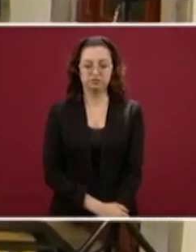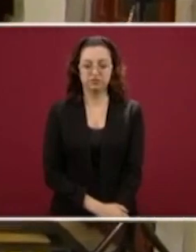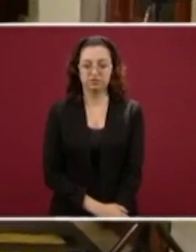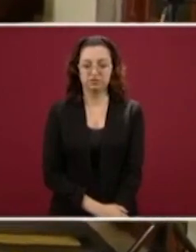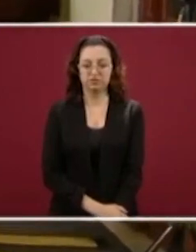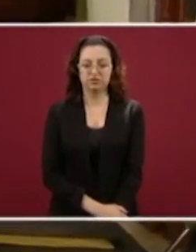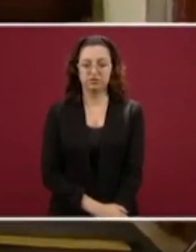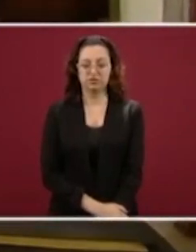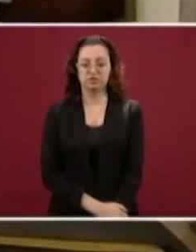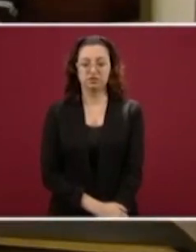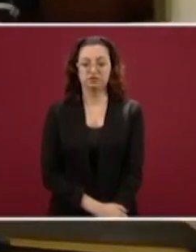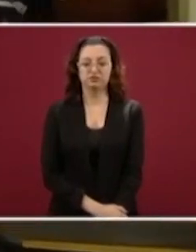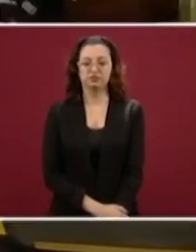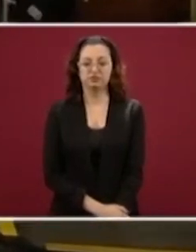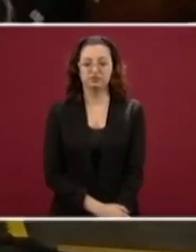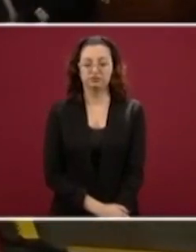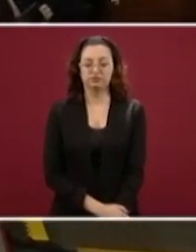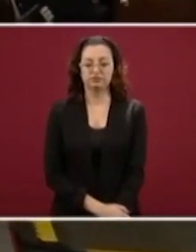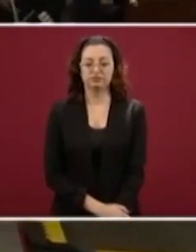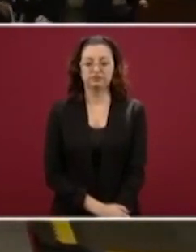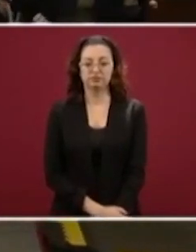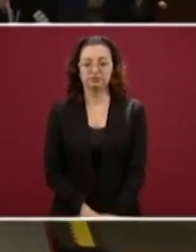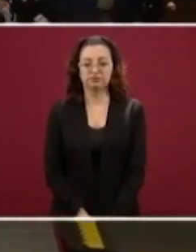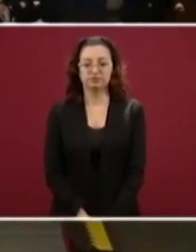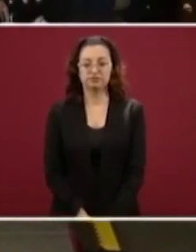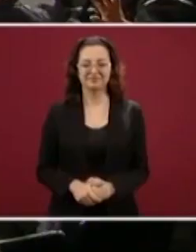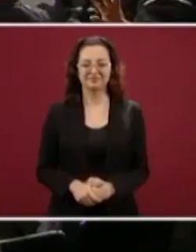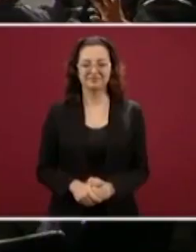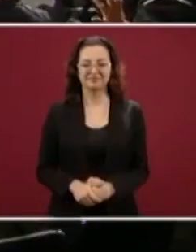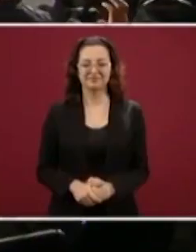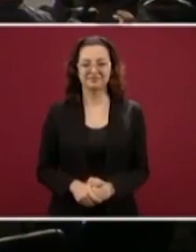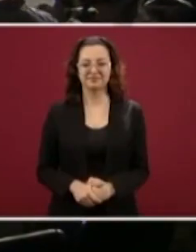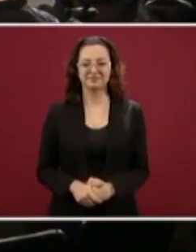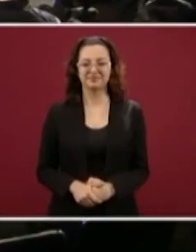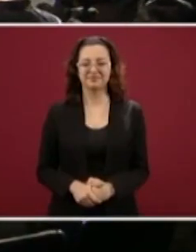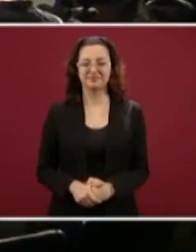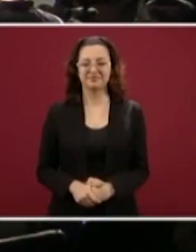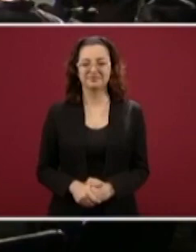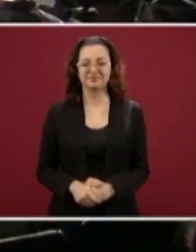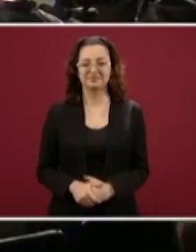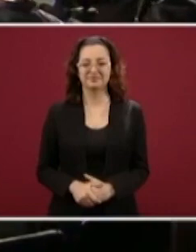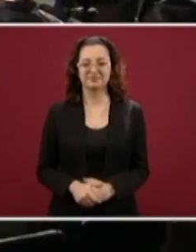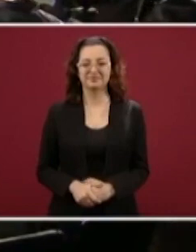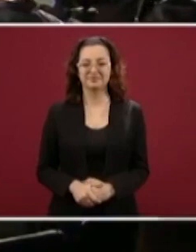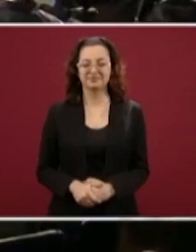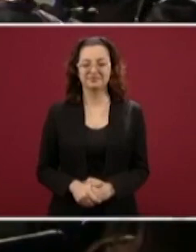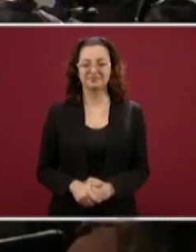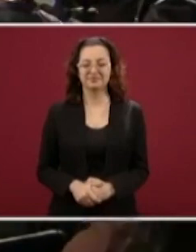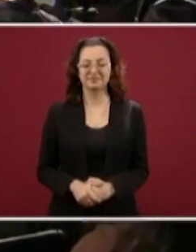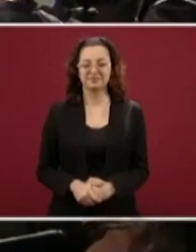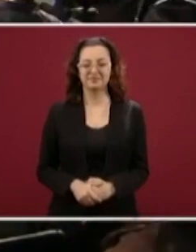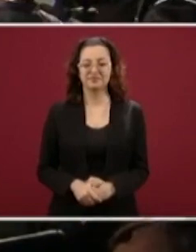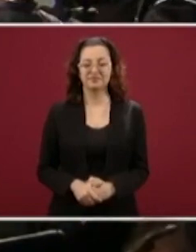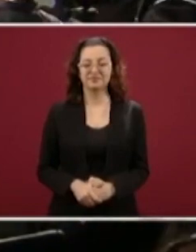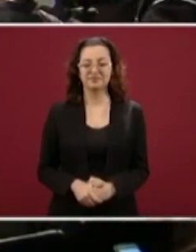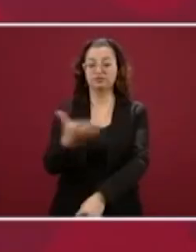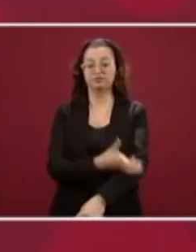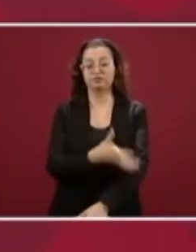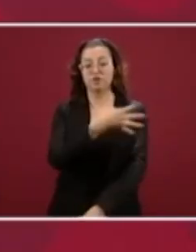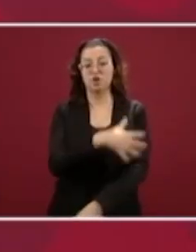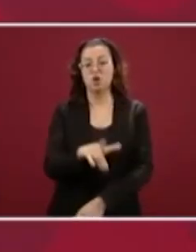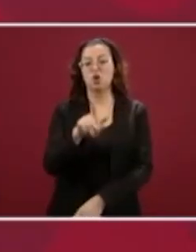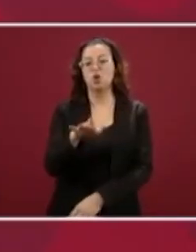Luego de 153 días y trabajando 3 turnos por día, la construcción del Aeropuerto General Felipe Ángeles de Santa